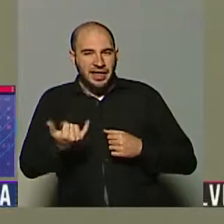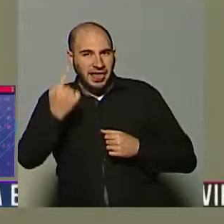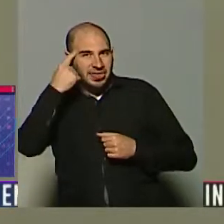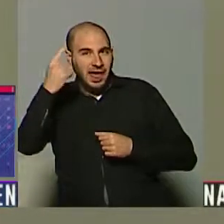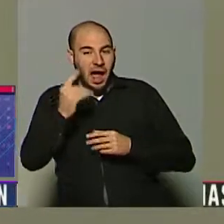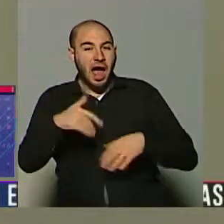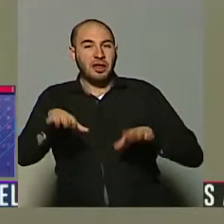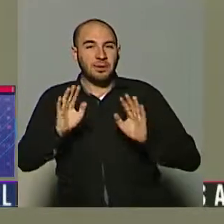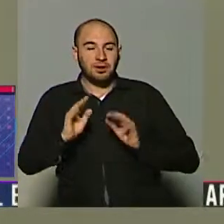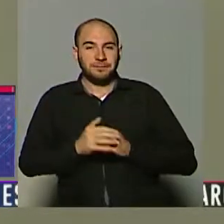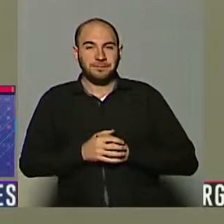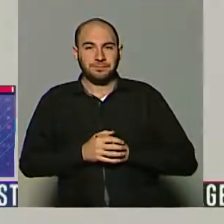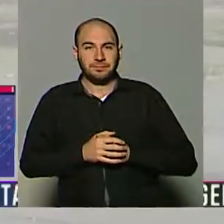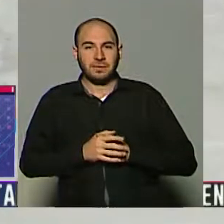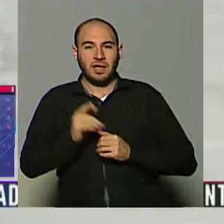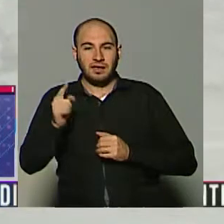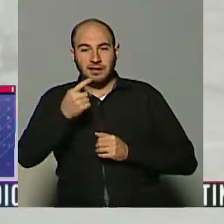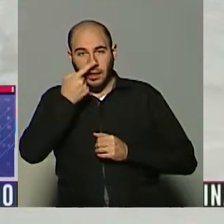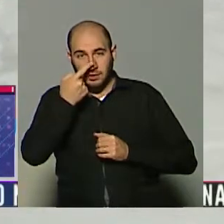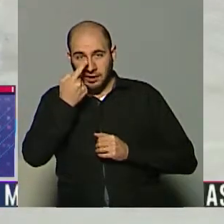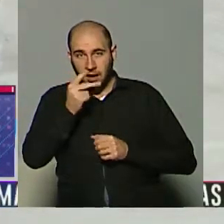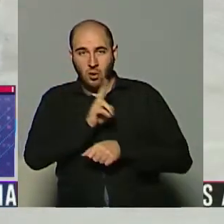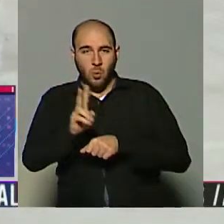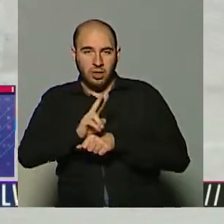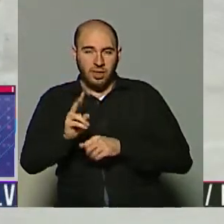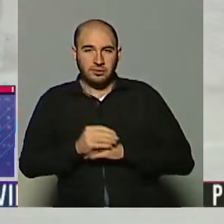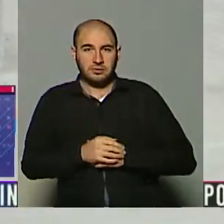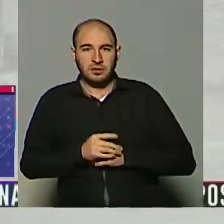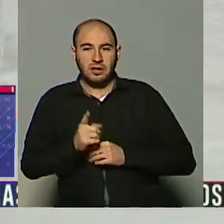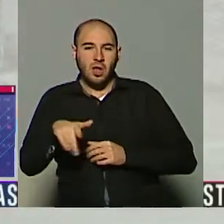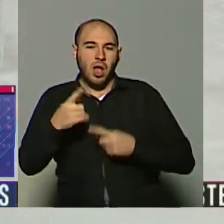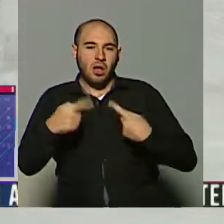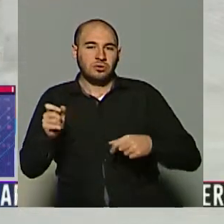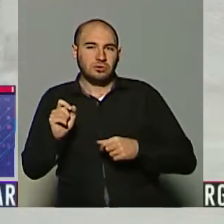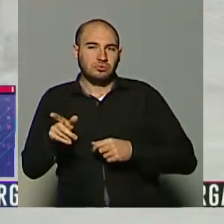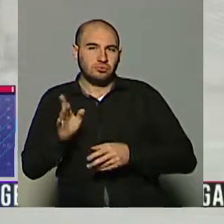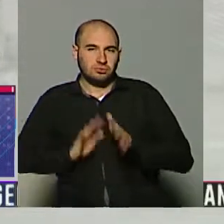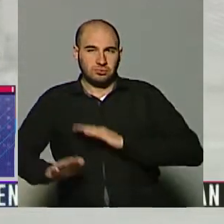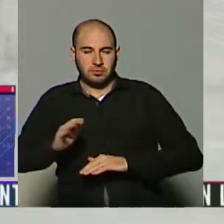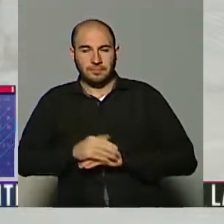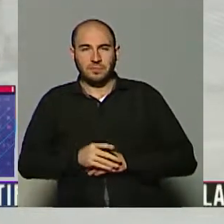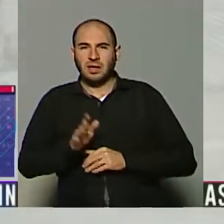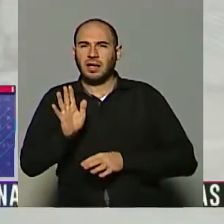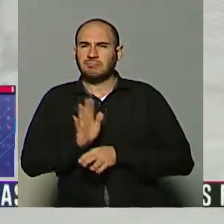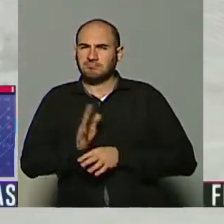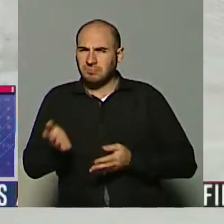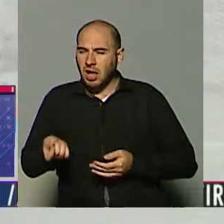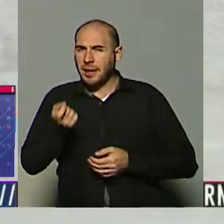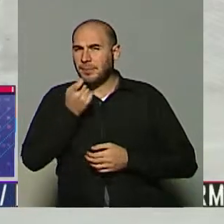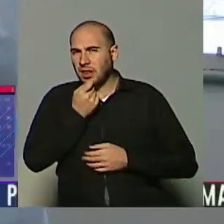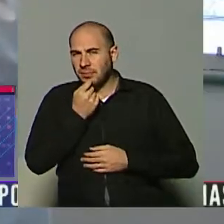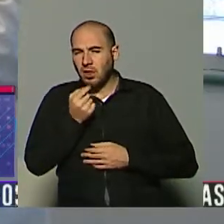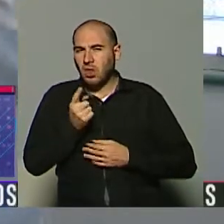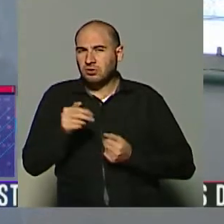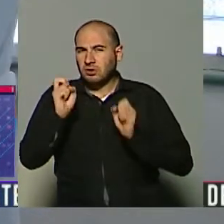idea puede ser algo de interés y de protección en su actividad cotidiana. Es decir, que si